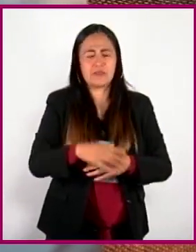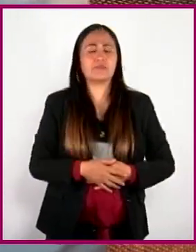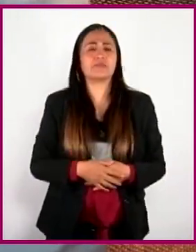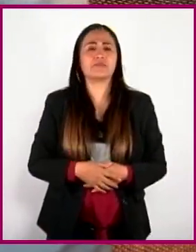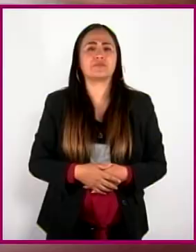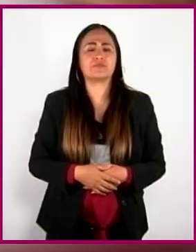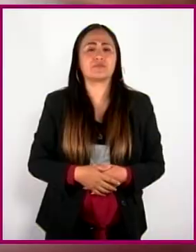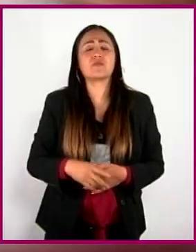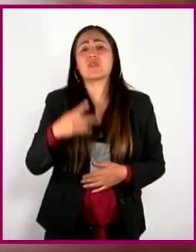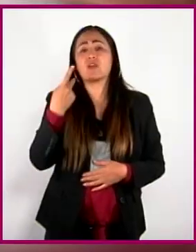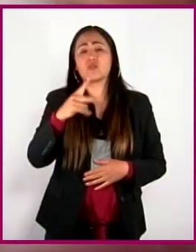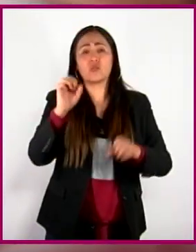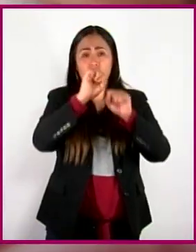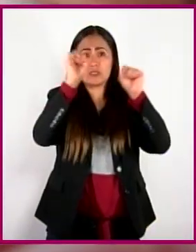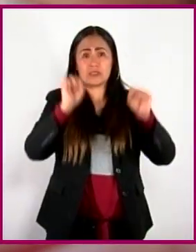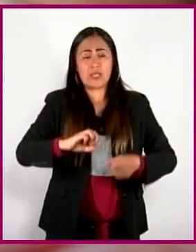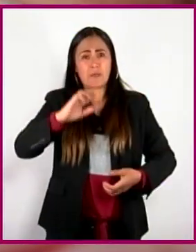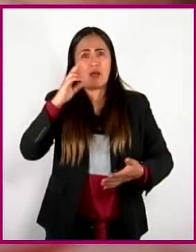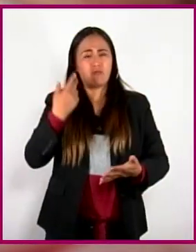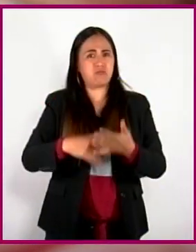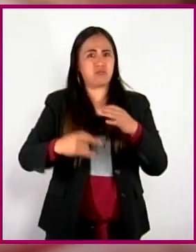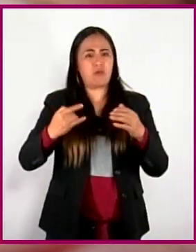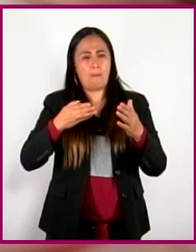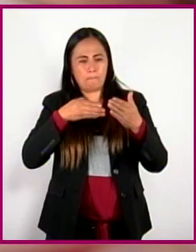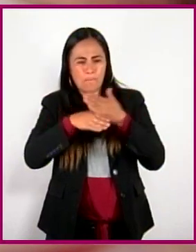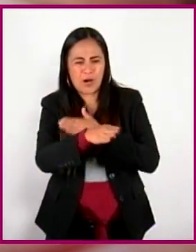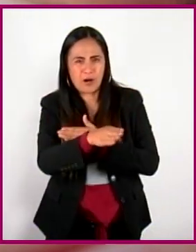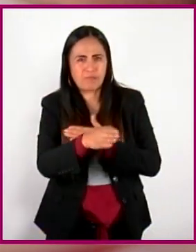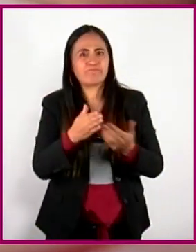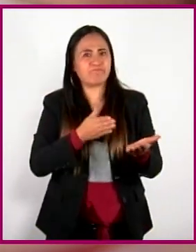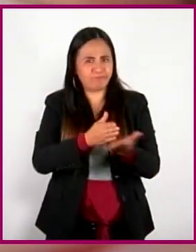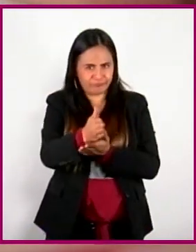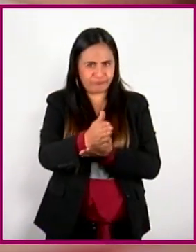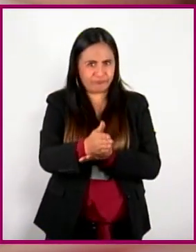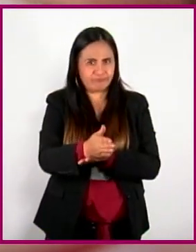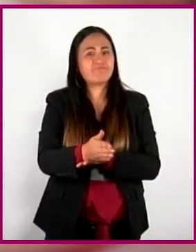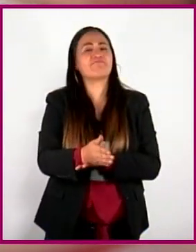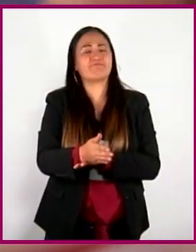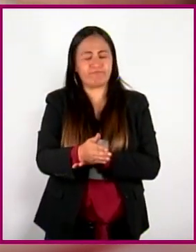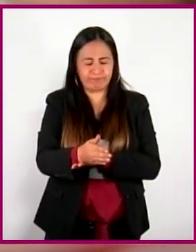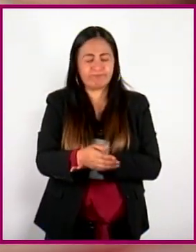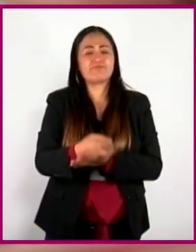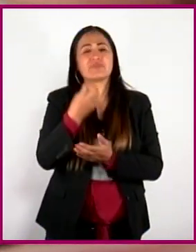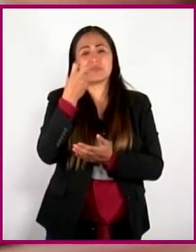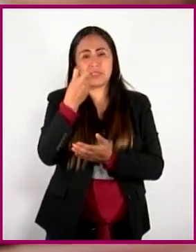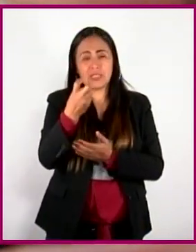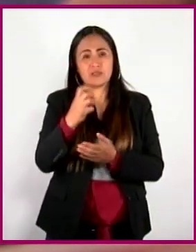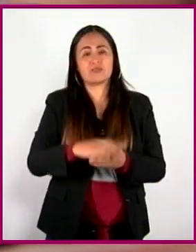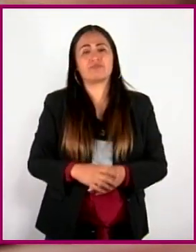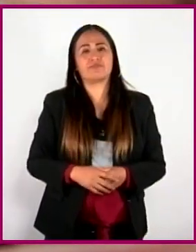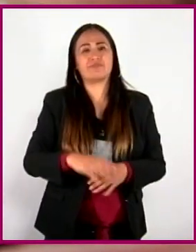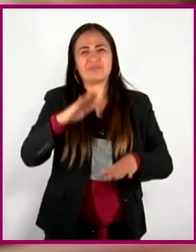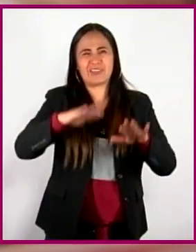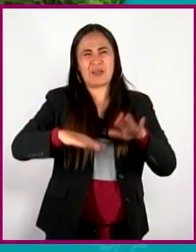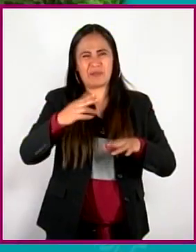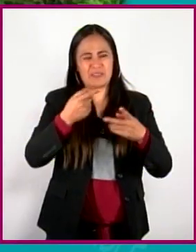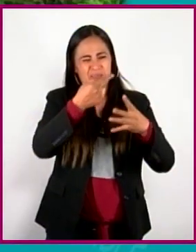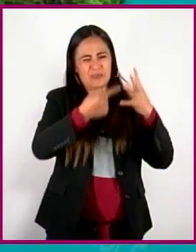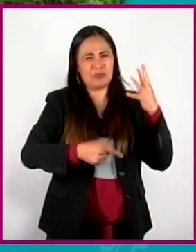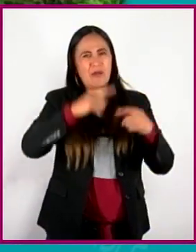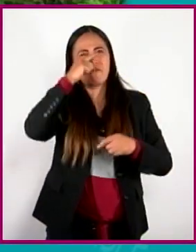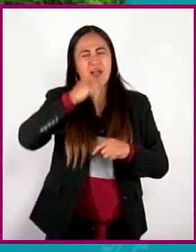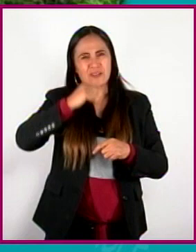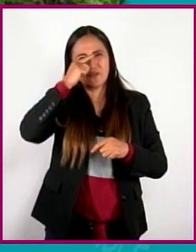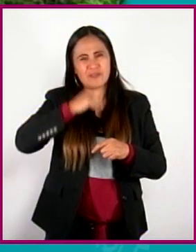de autentificación basado en la criptografía. Por cierto, eso es un buen pretexto para hablar de la vulnerabilidad inherente a todo